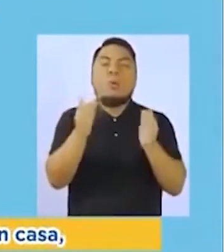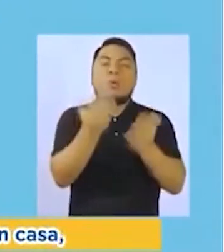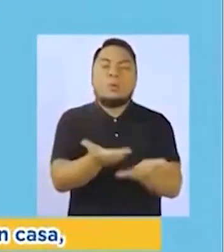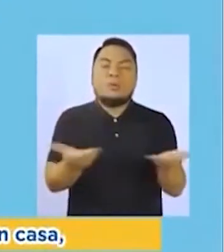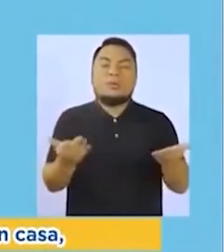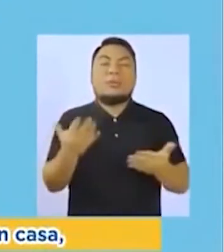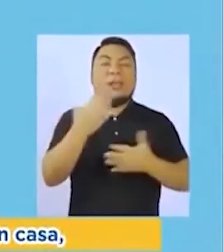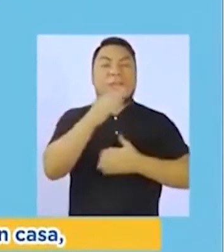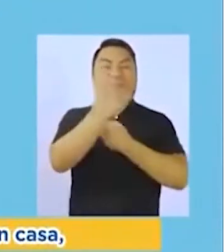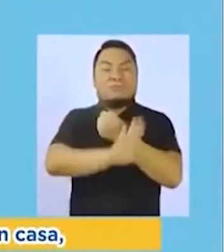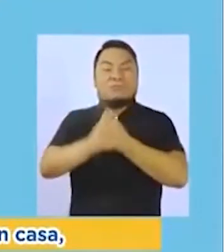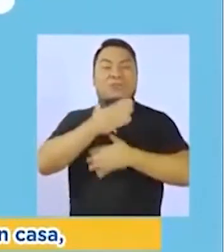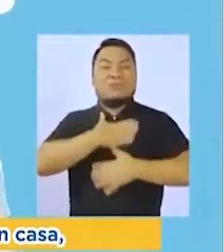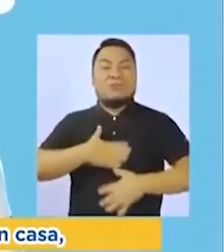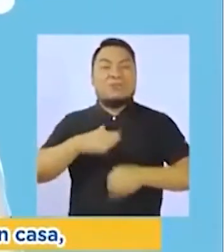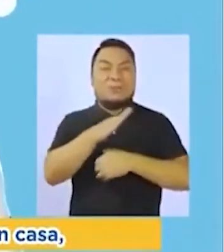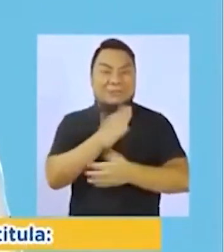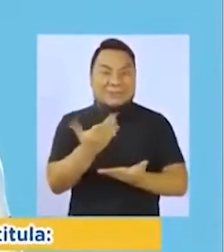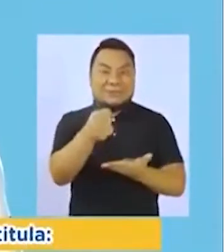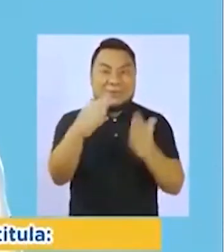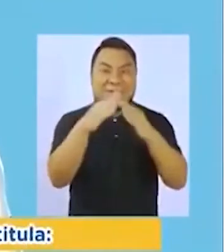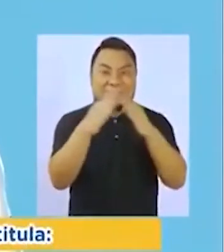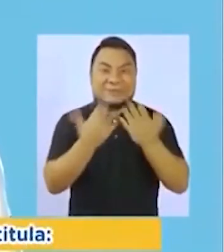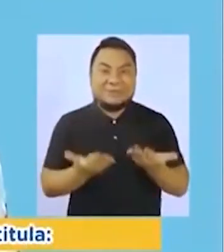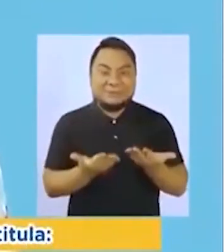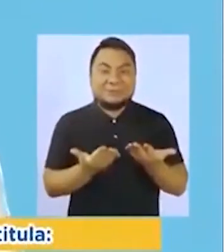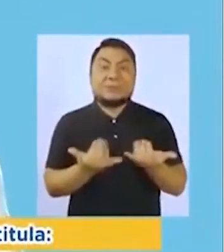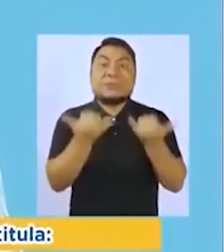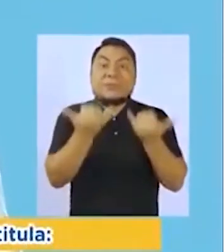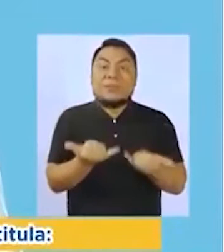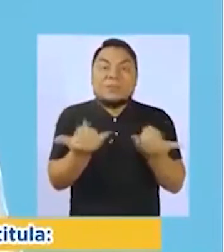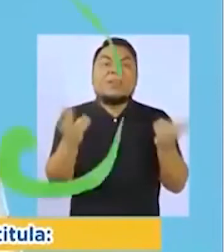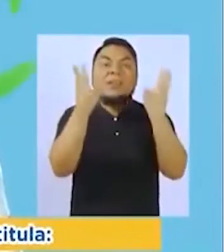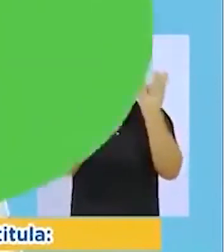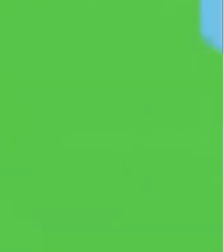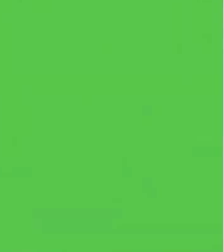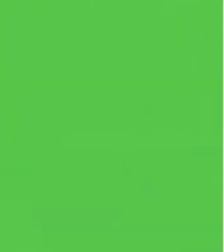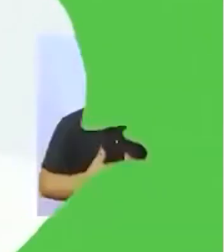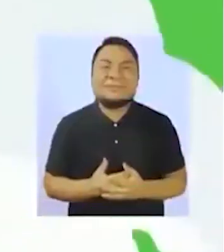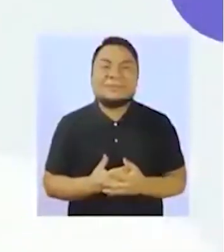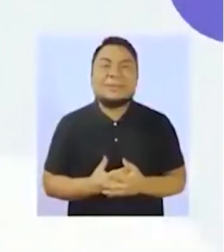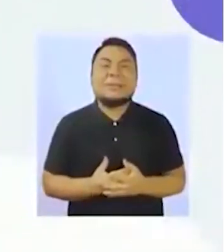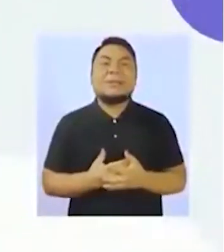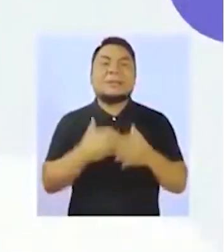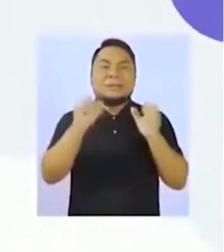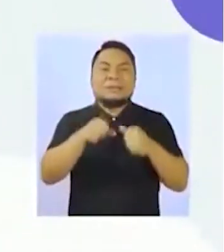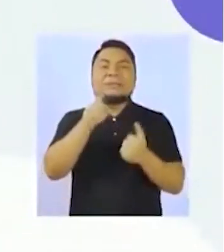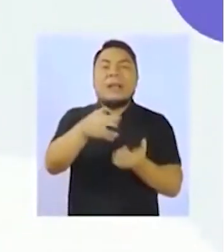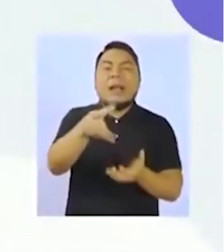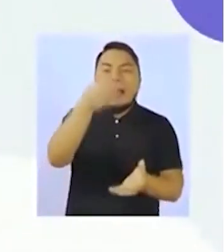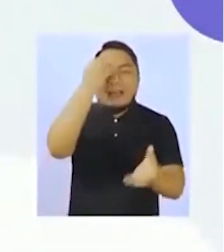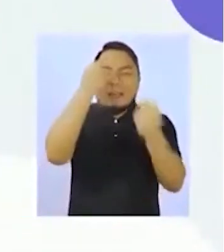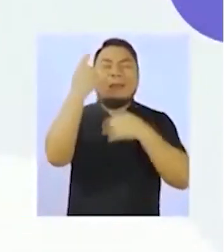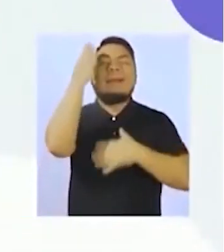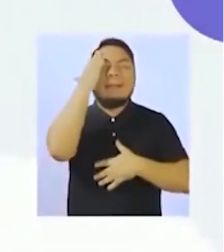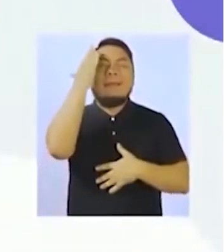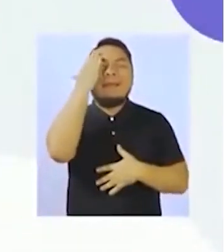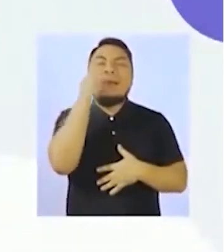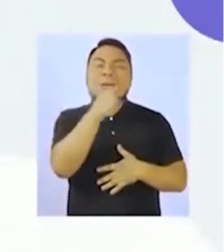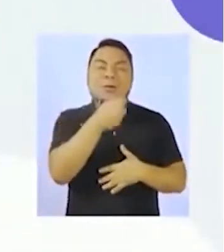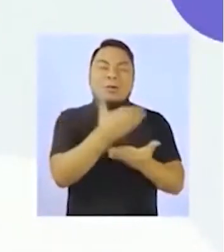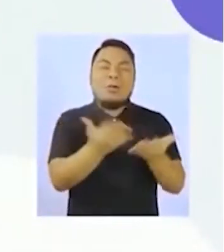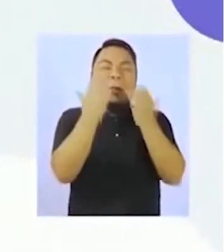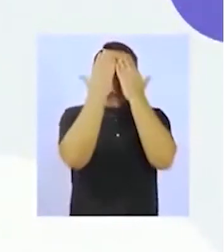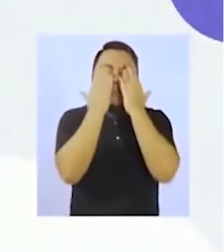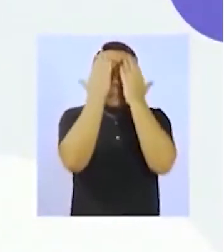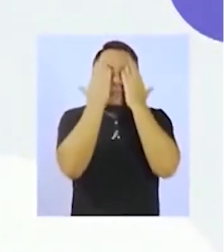carisma y realiza con mucho profesionalismo su trabajo. Además, también lo